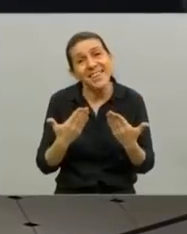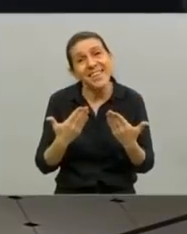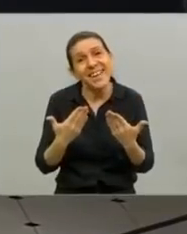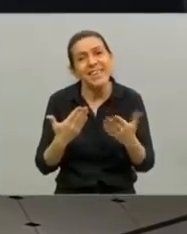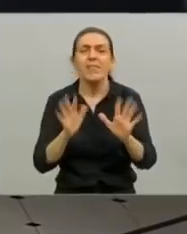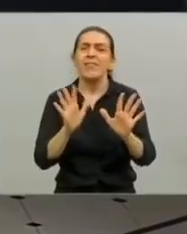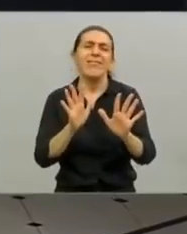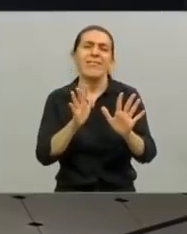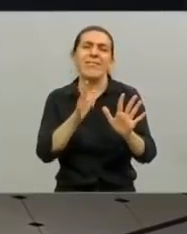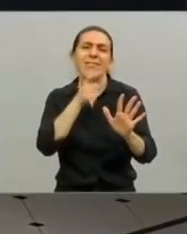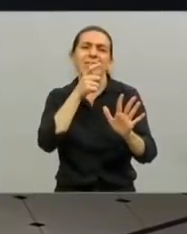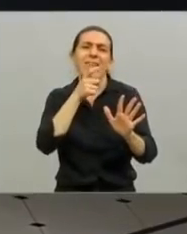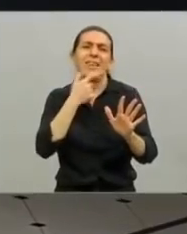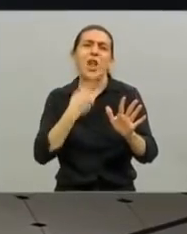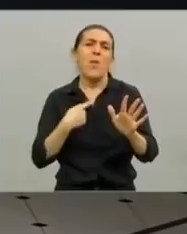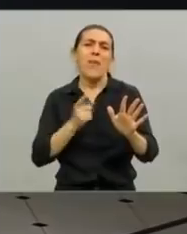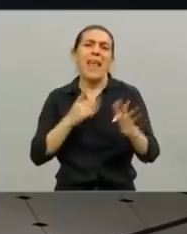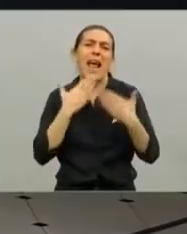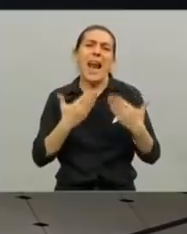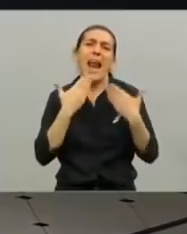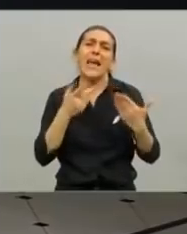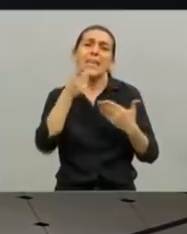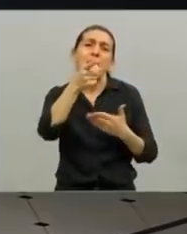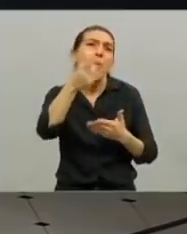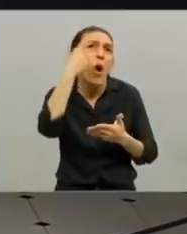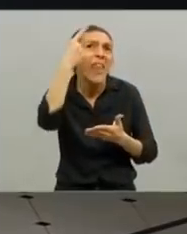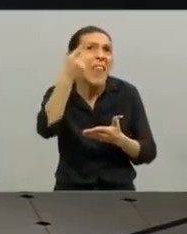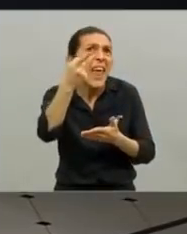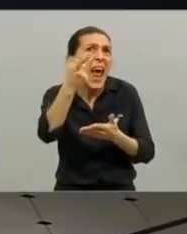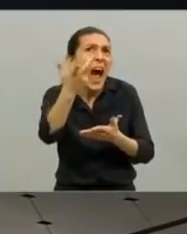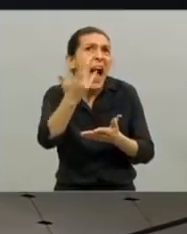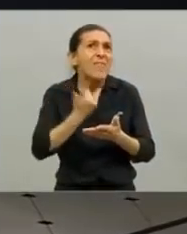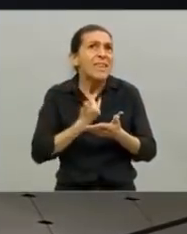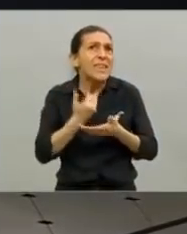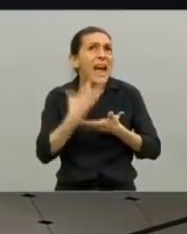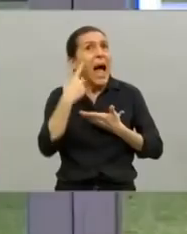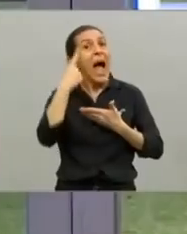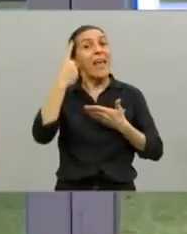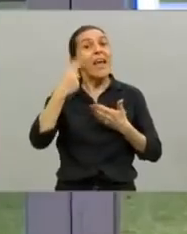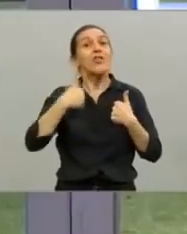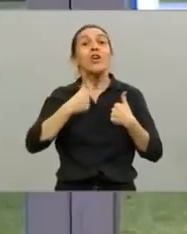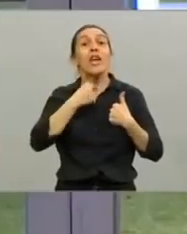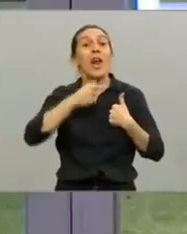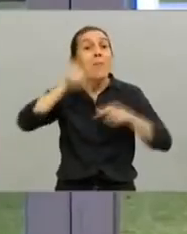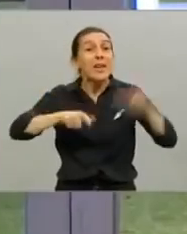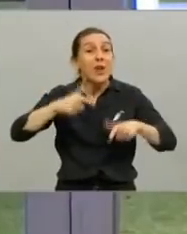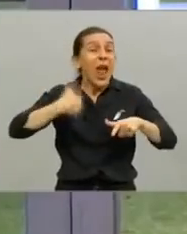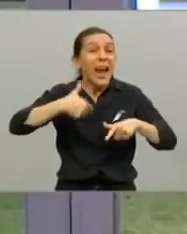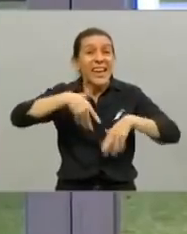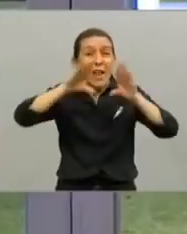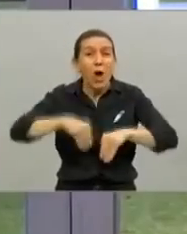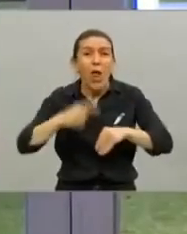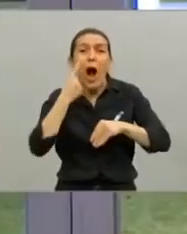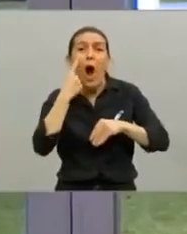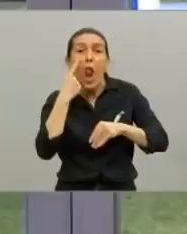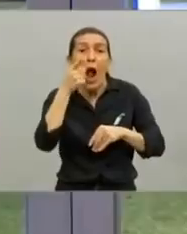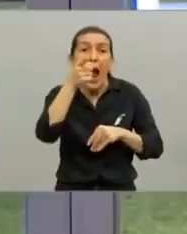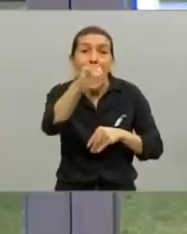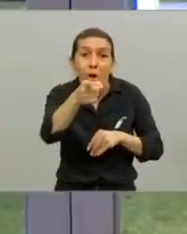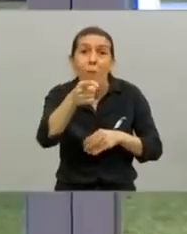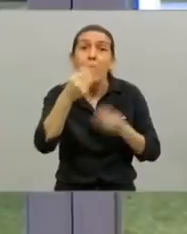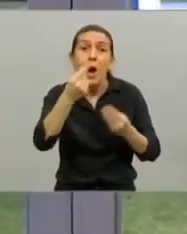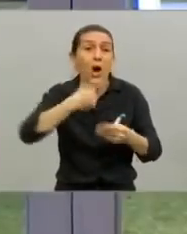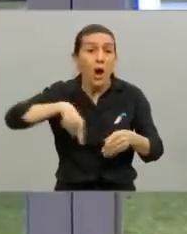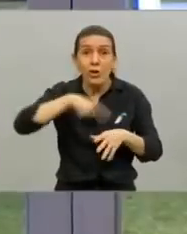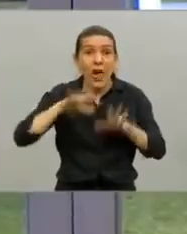Gracias. No me agradezcas. Gracias a vos por darme la idea. Yo quería que toda la Argentina te viera y te conociera, porque pudimos hacer esto porque